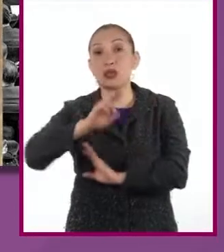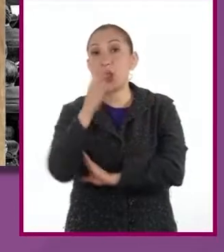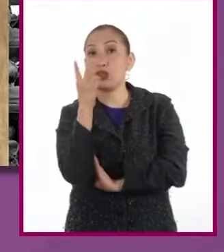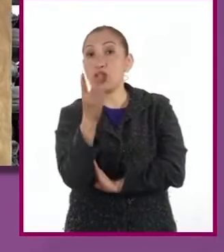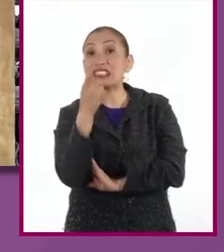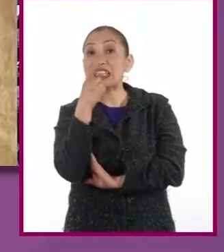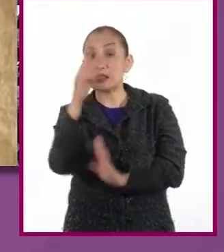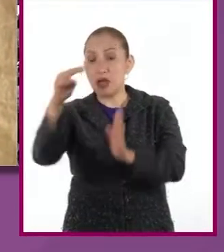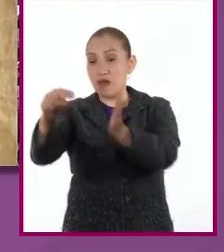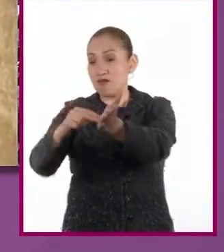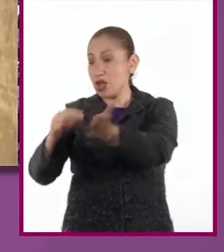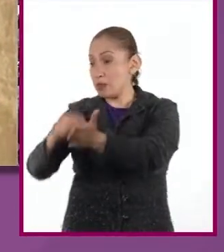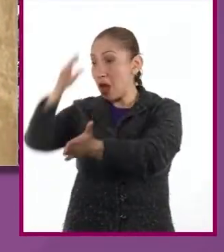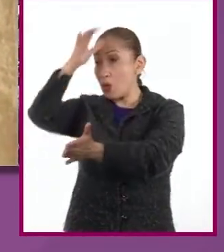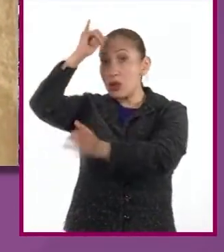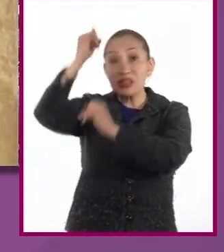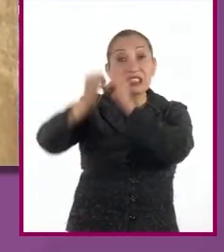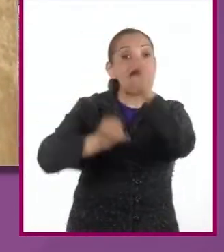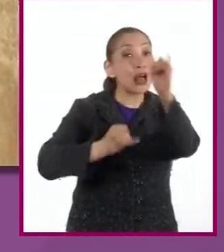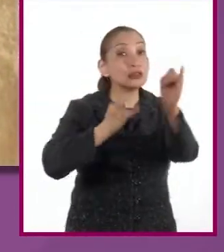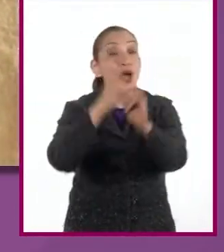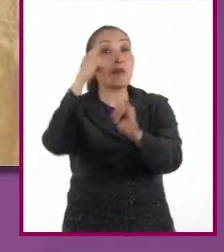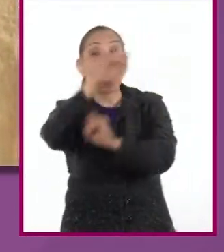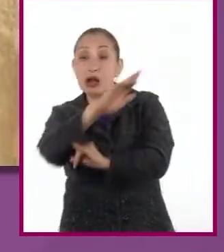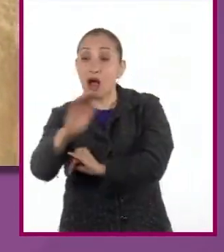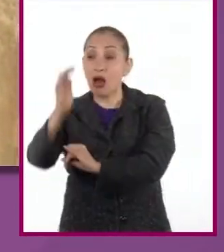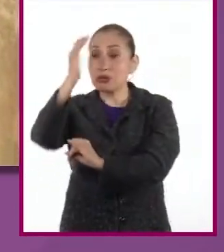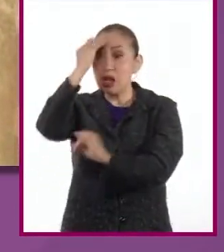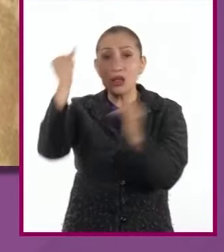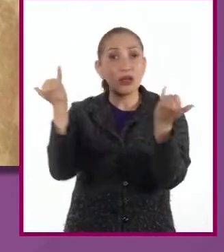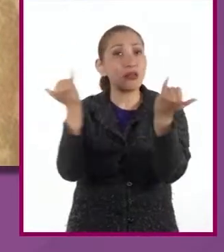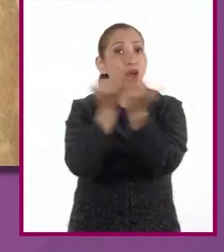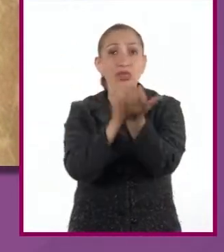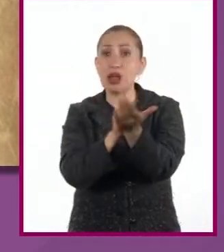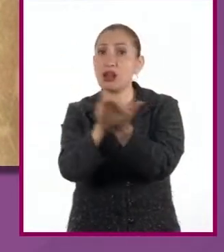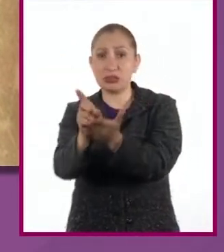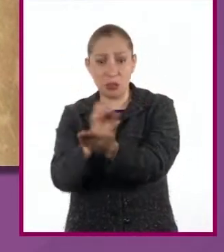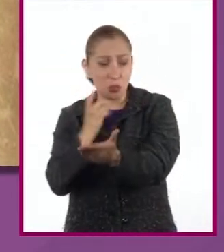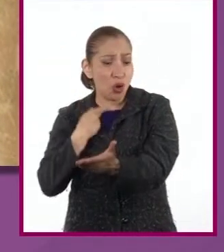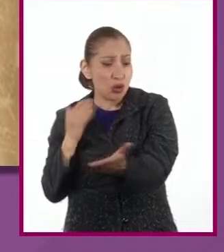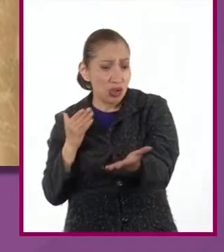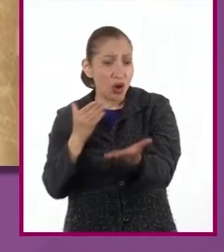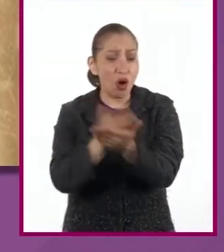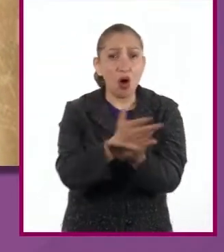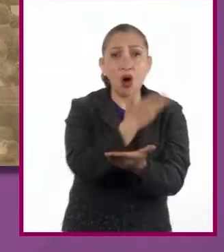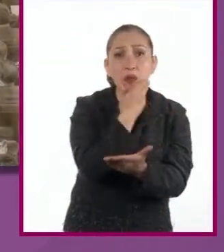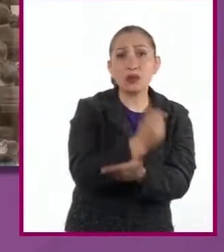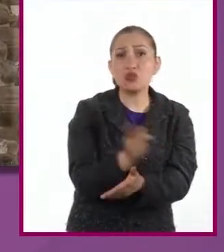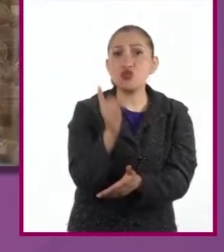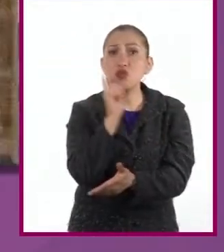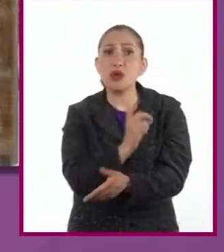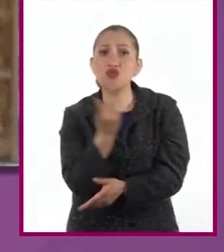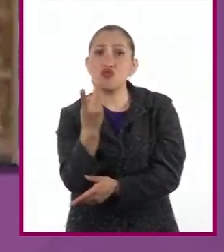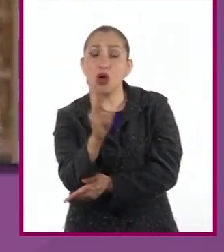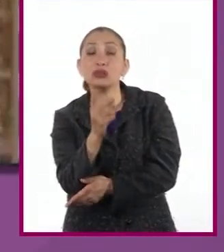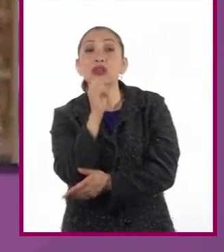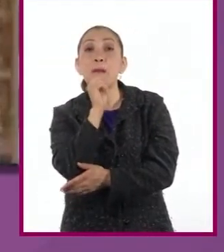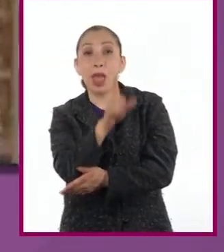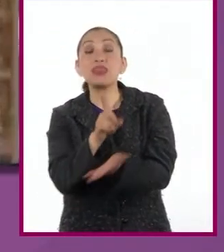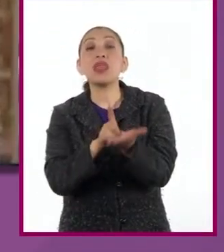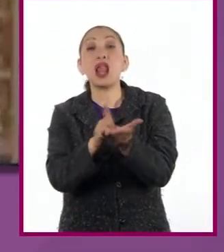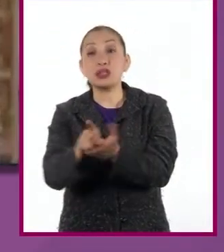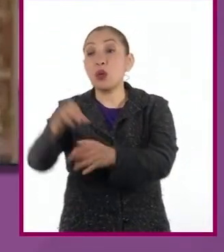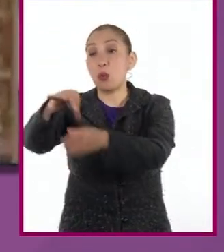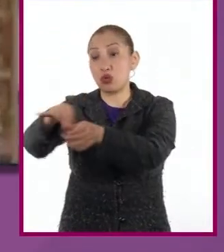en la que se firmó un acuerdo internacional para reconocer la igualdad de derechos políticos entre hombres y mujeres, incluyendo el